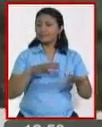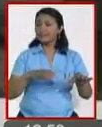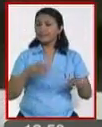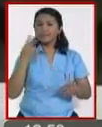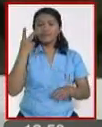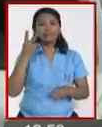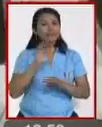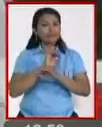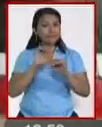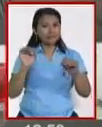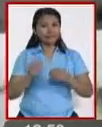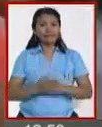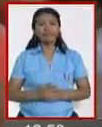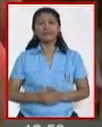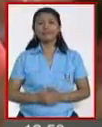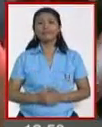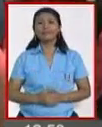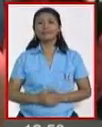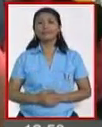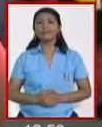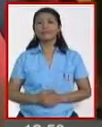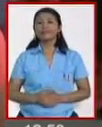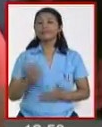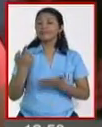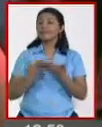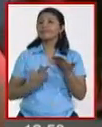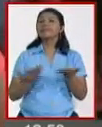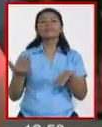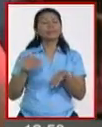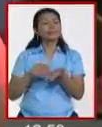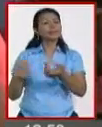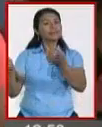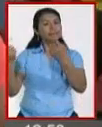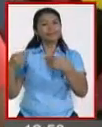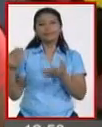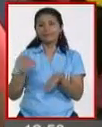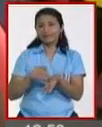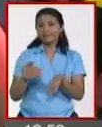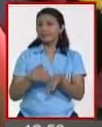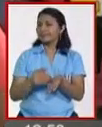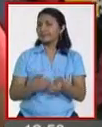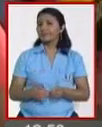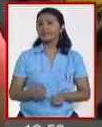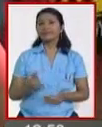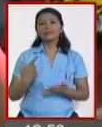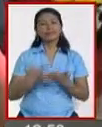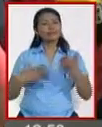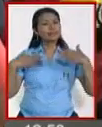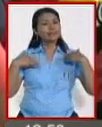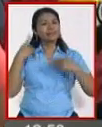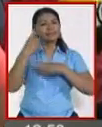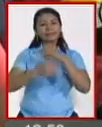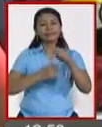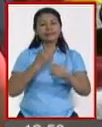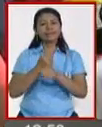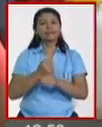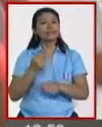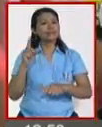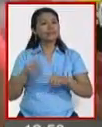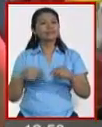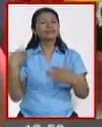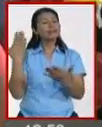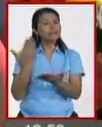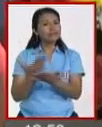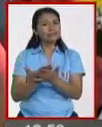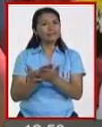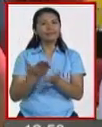hacerse ver de las cosas que tiene, pues, y qué nos queda, volver y volver a, hasta cuándo, ya más de un año casi que no lo ven, porque